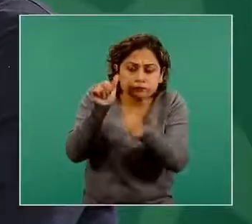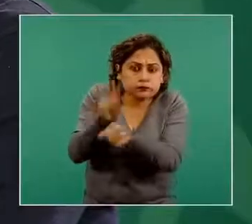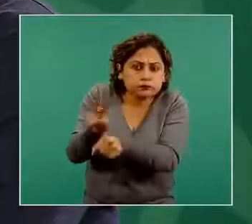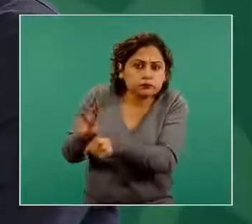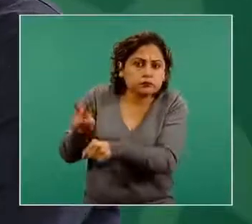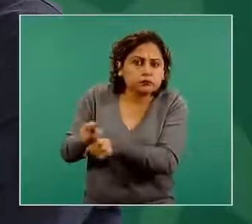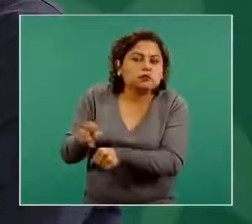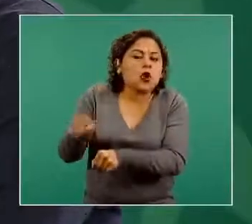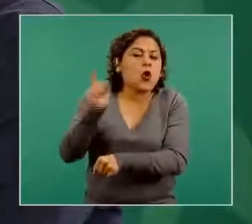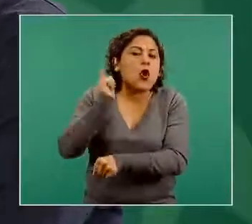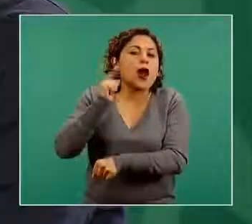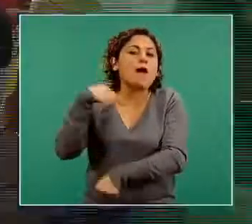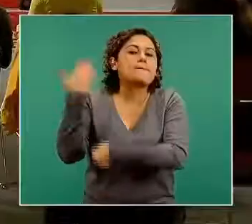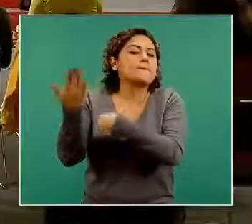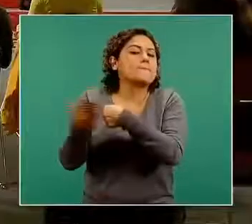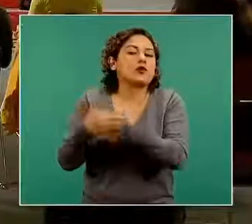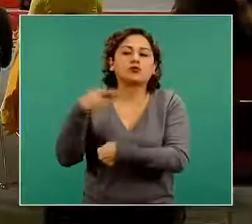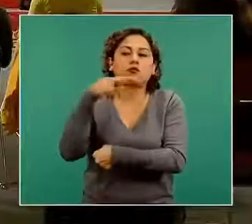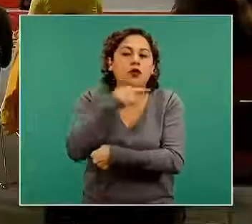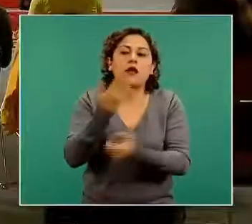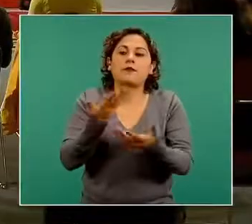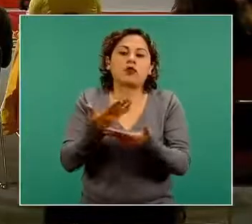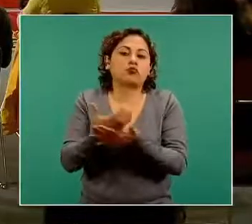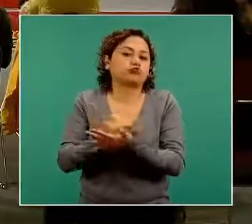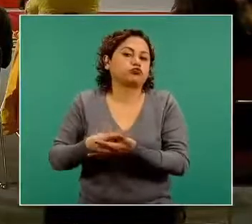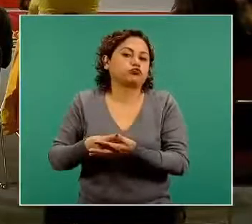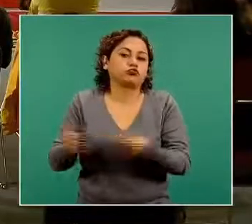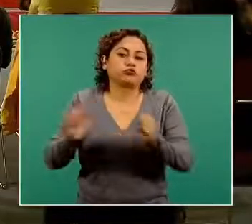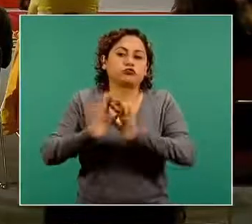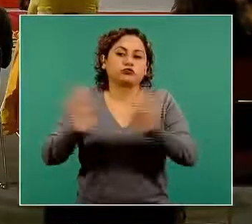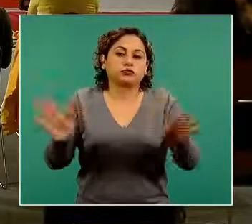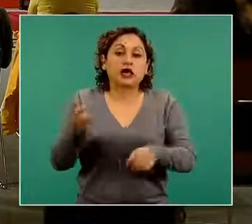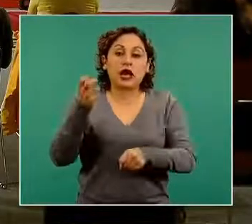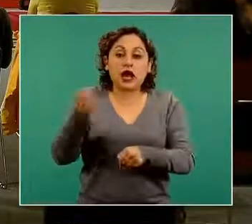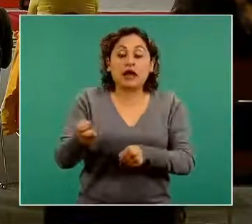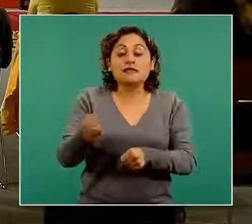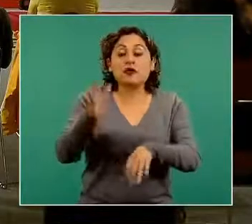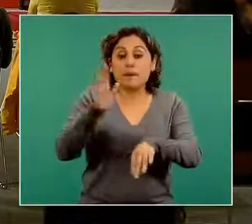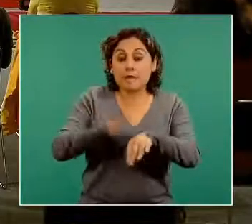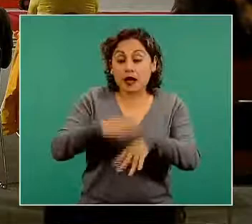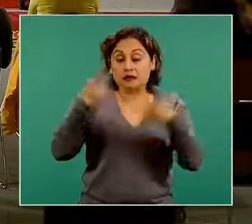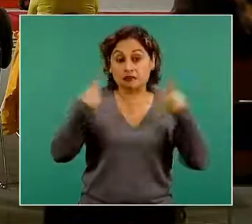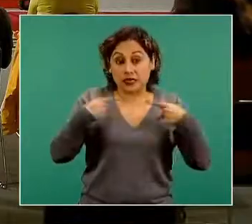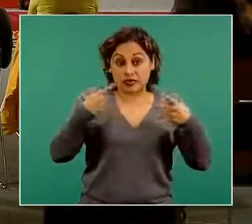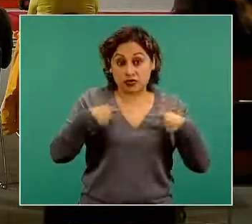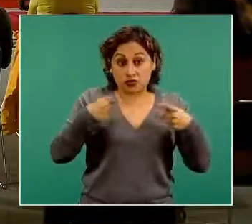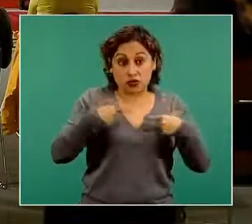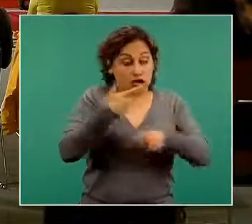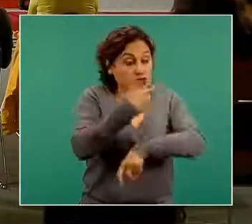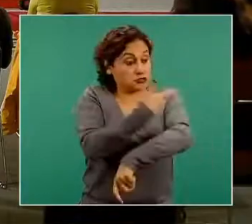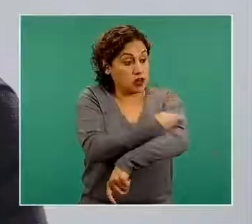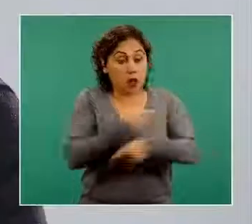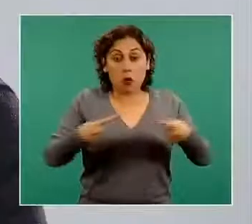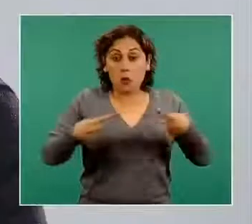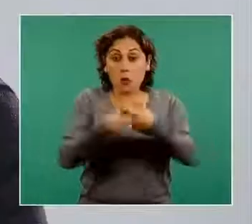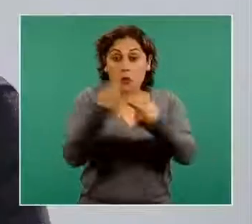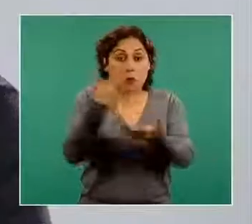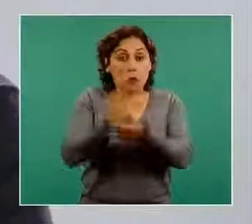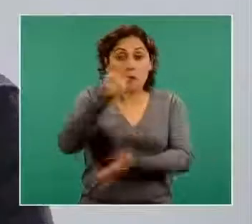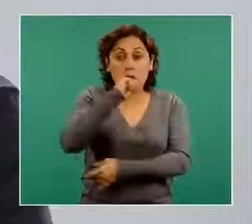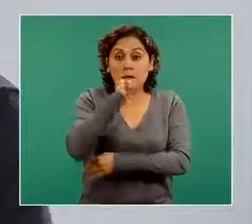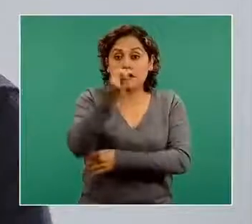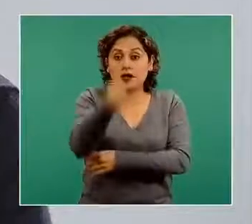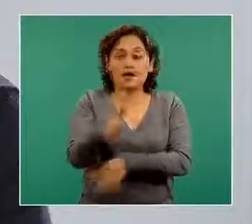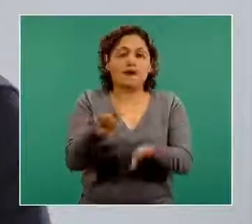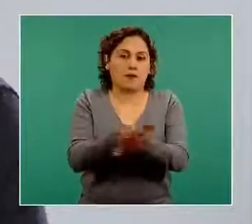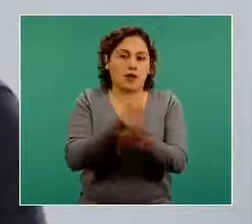egresar. Y podemos ver cómo si se incrementa el número de ESAVIs no graves, y cuando hablamos de ESAVIs no graves es que basta que una persona reporte dolor